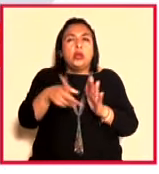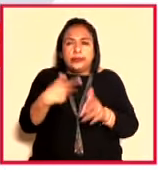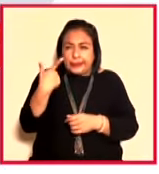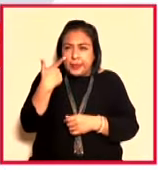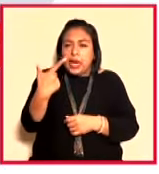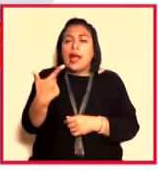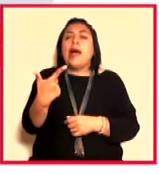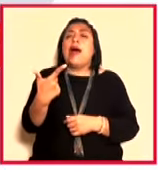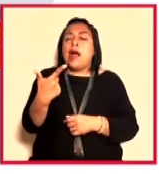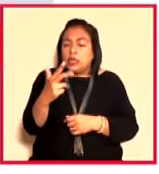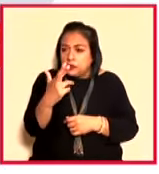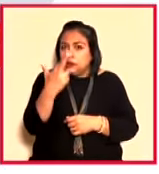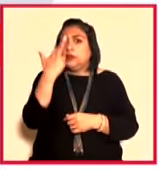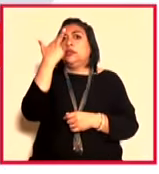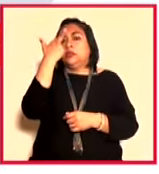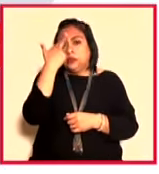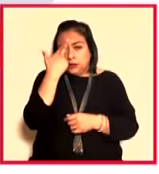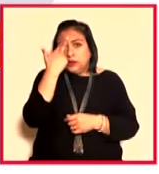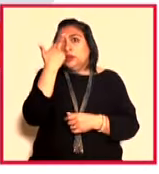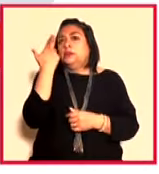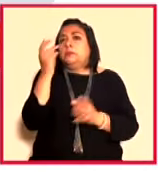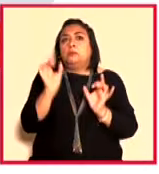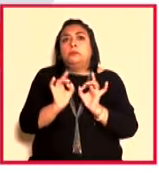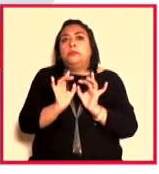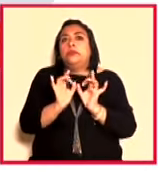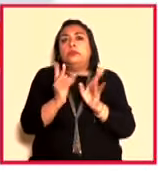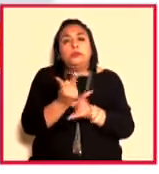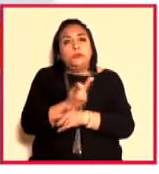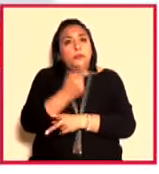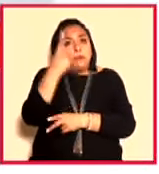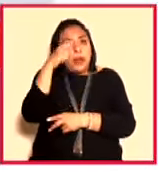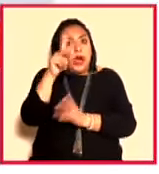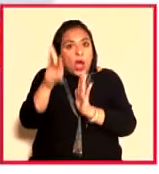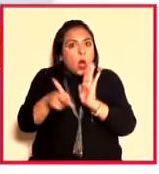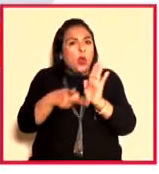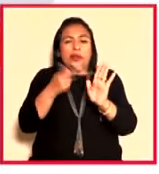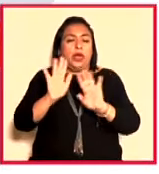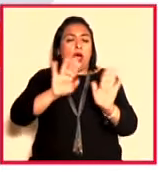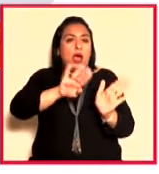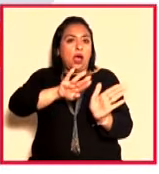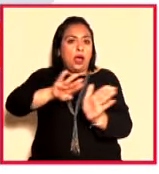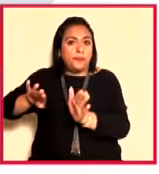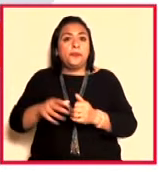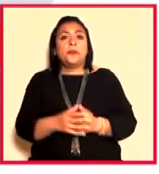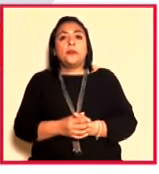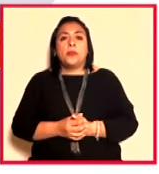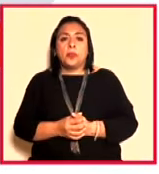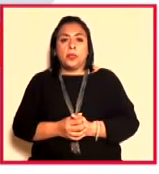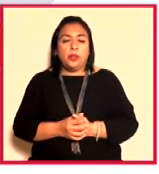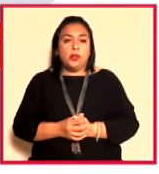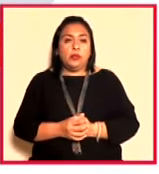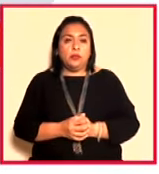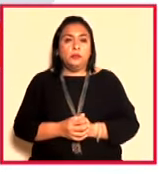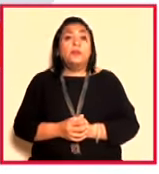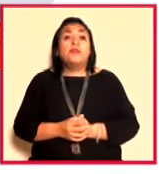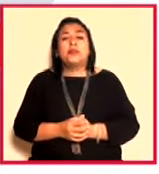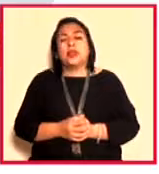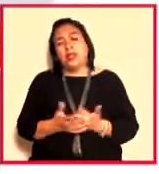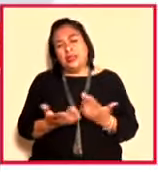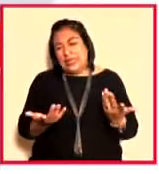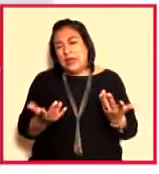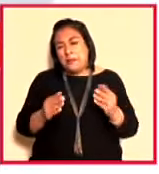nos pueda recordar todo lo que sucedió, justamente para que no lo repitamos. todo le han inventado. De una manera más